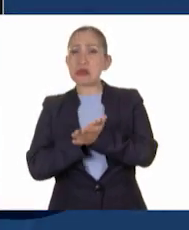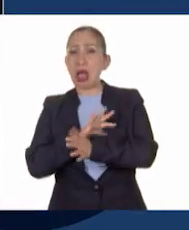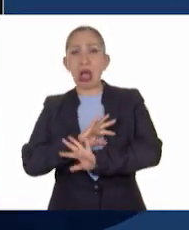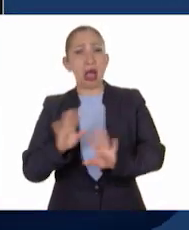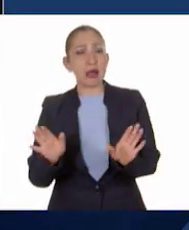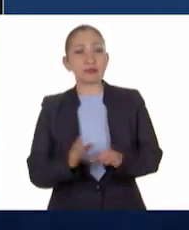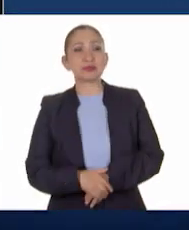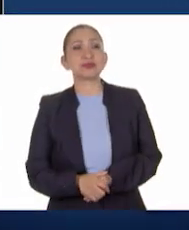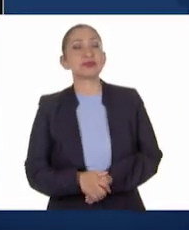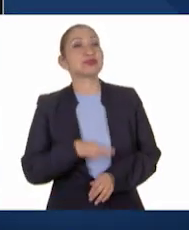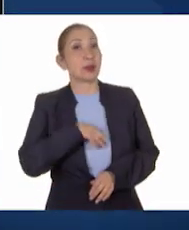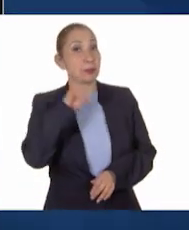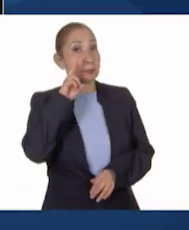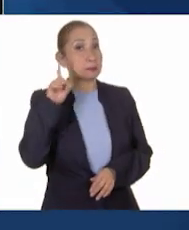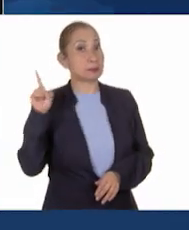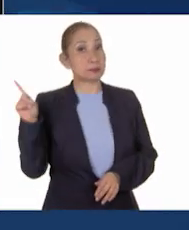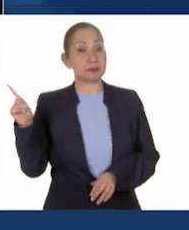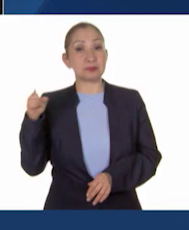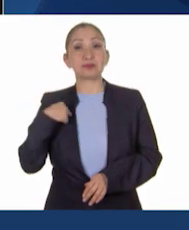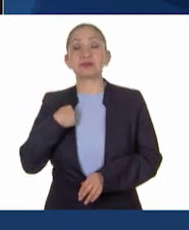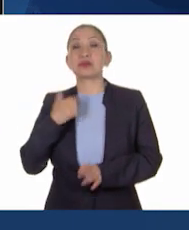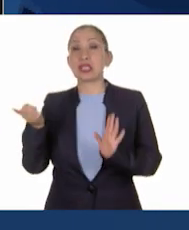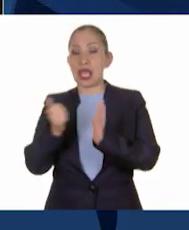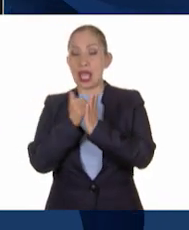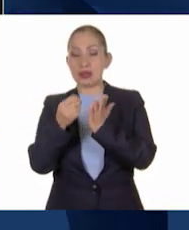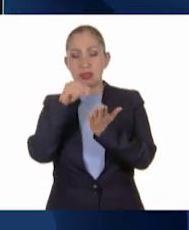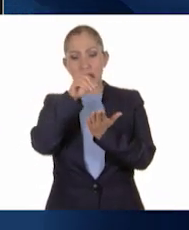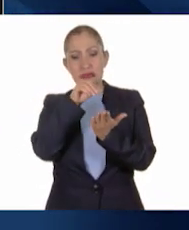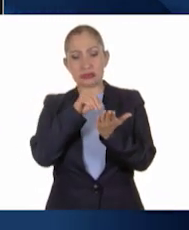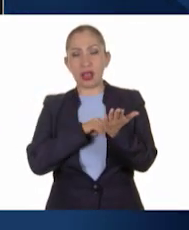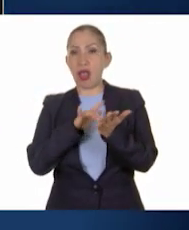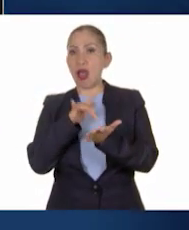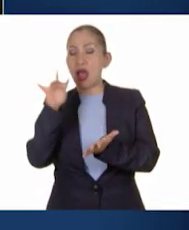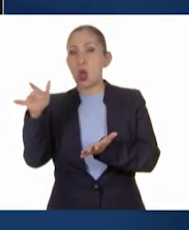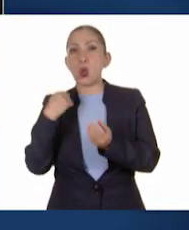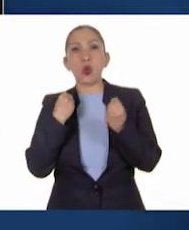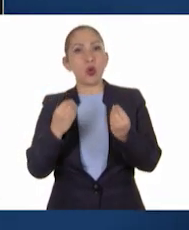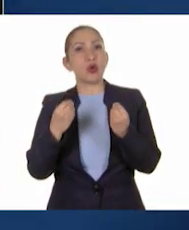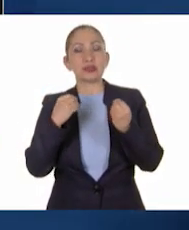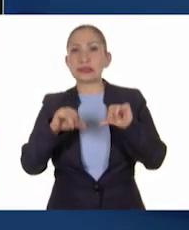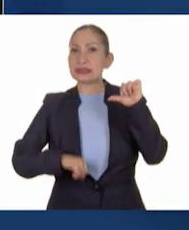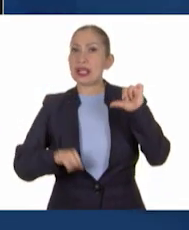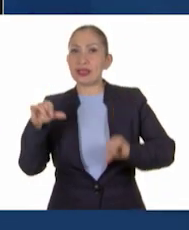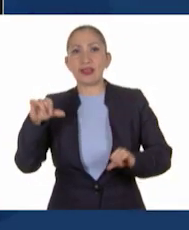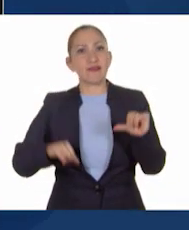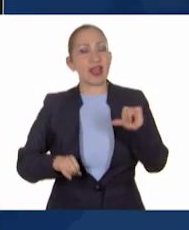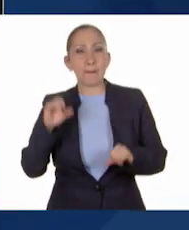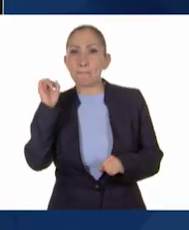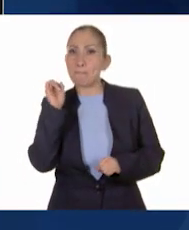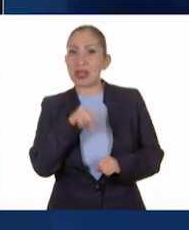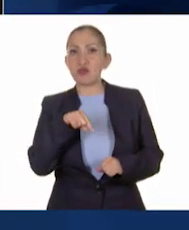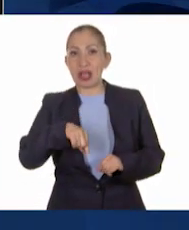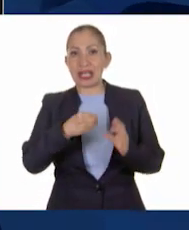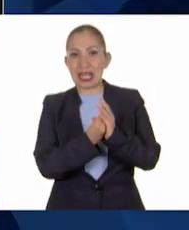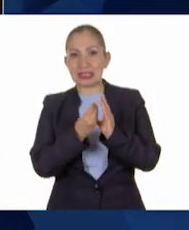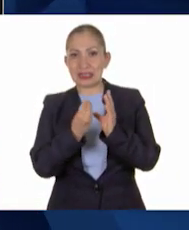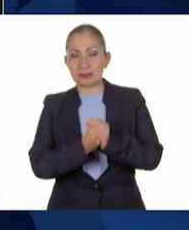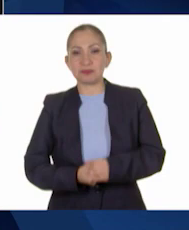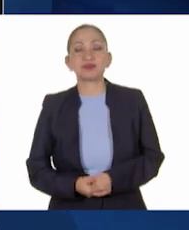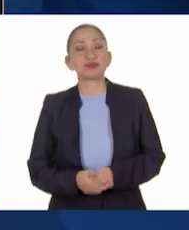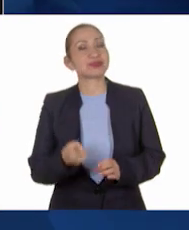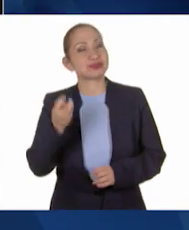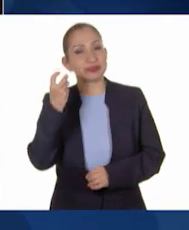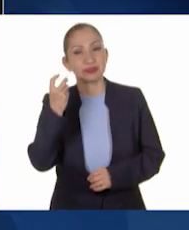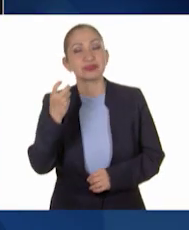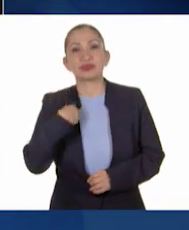Bueno, pues como puedes ver, mi agenda comienza a saturarse gracias a las deliciosas actividades derivadas de esta clase. Por